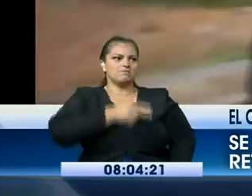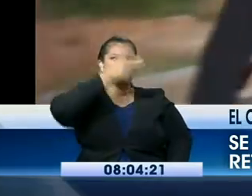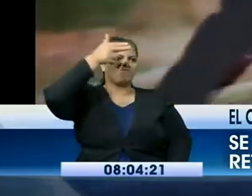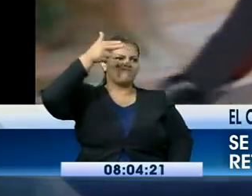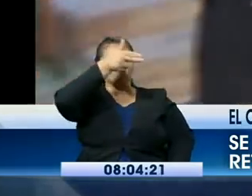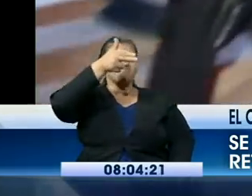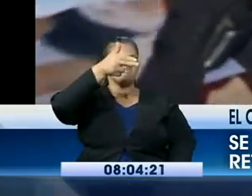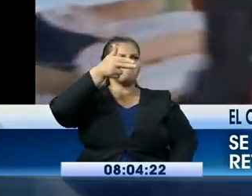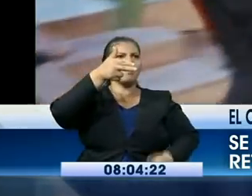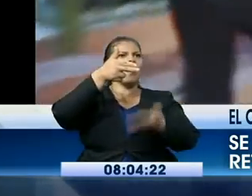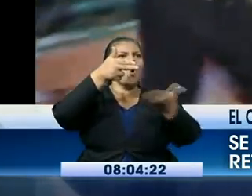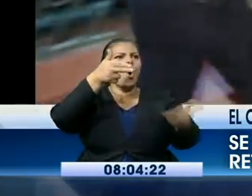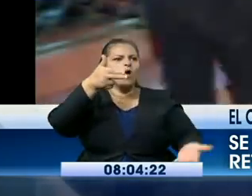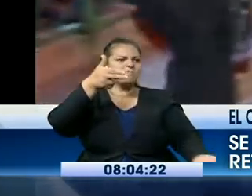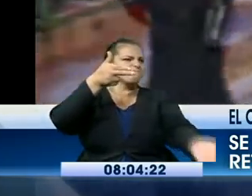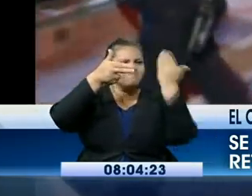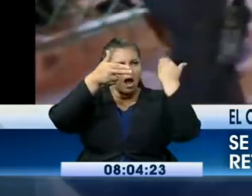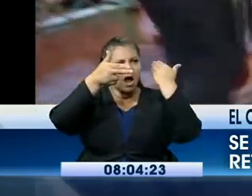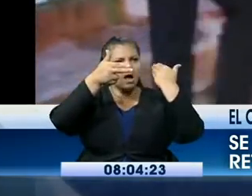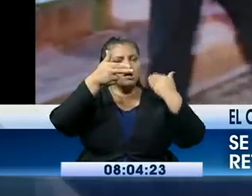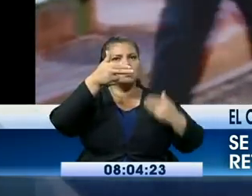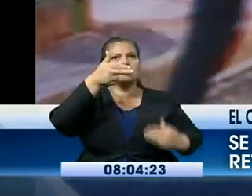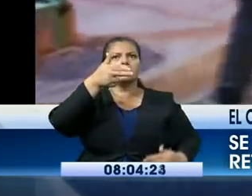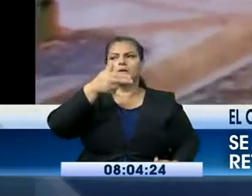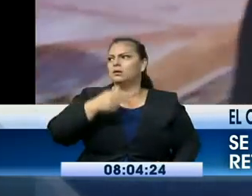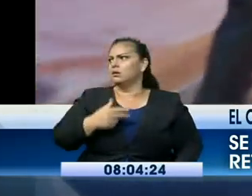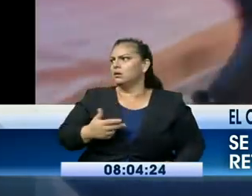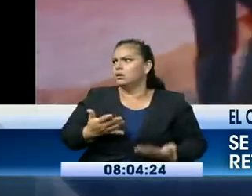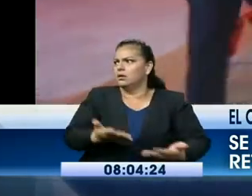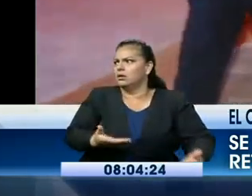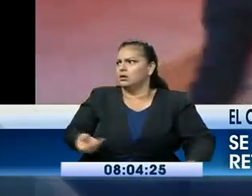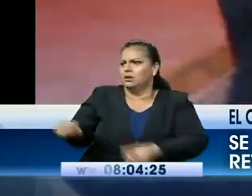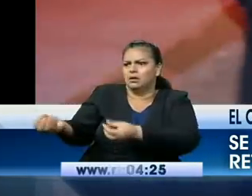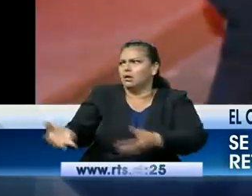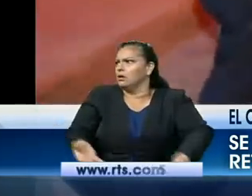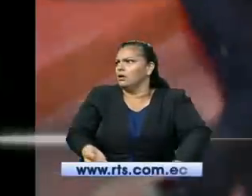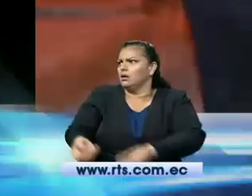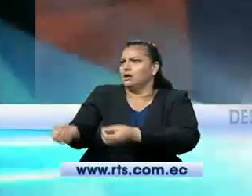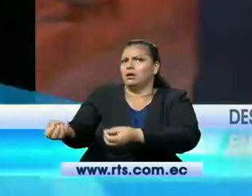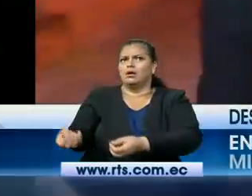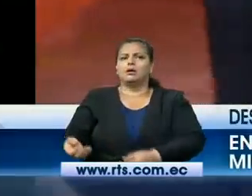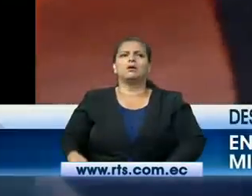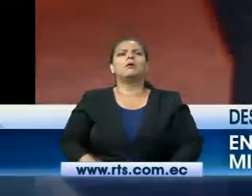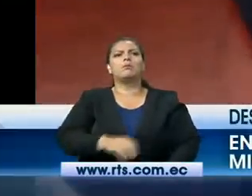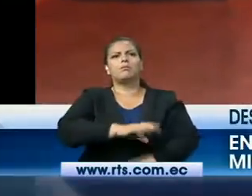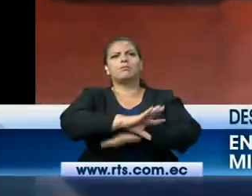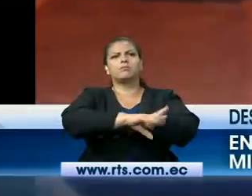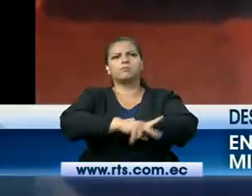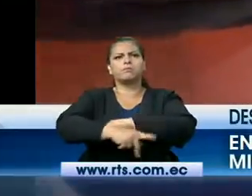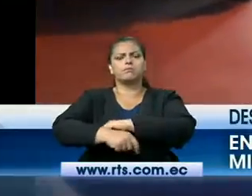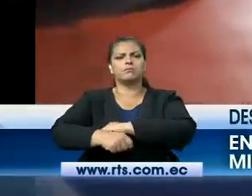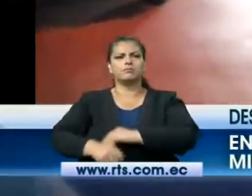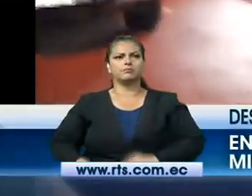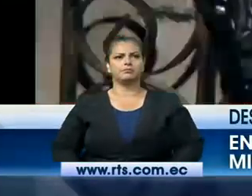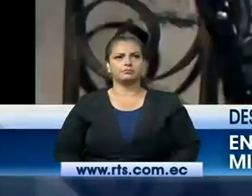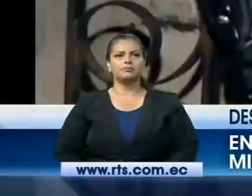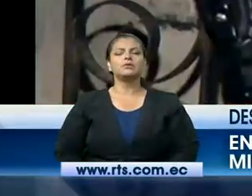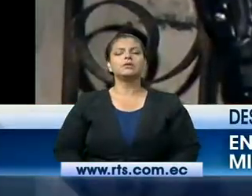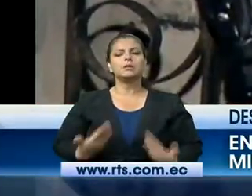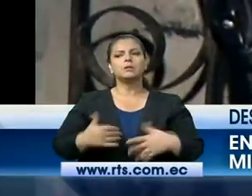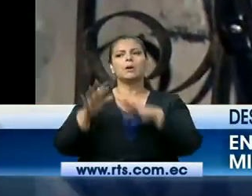la desarticulación de la supuesta banda delictiva se efectuó en la cooperativa brisas del norte